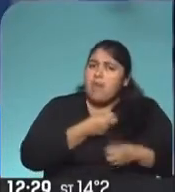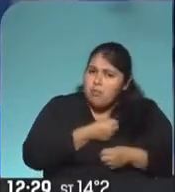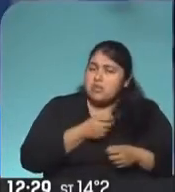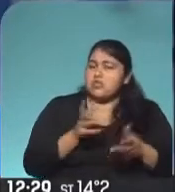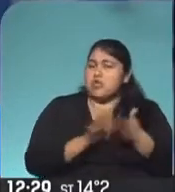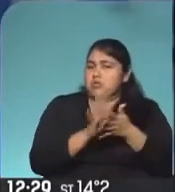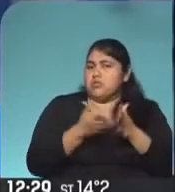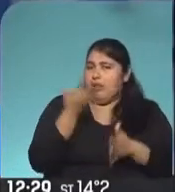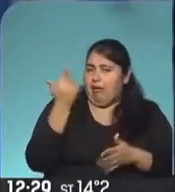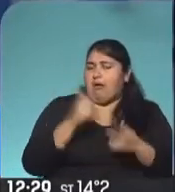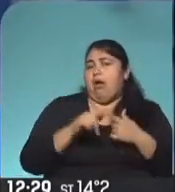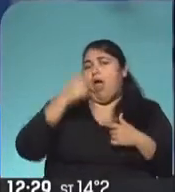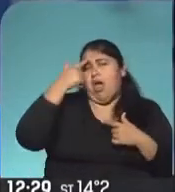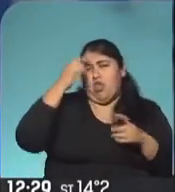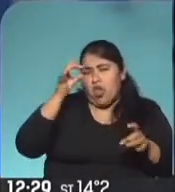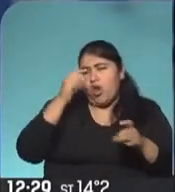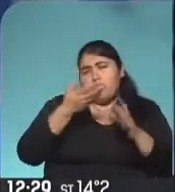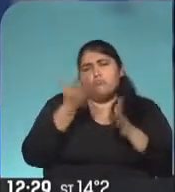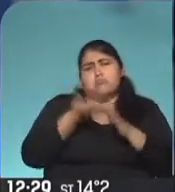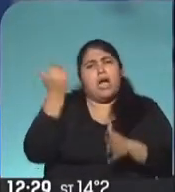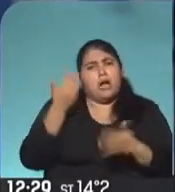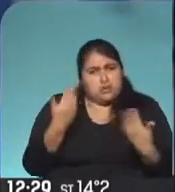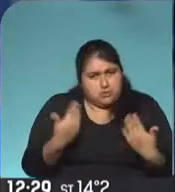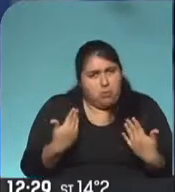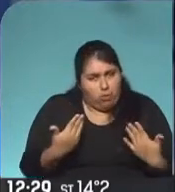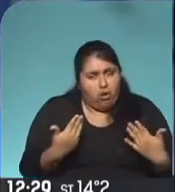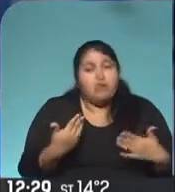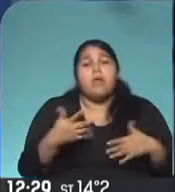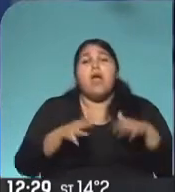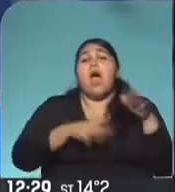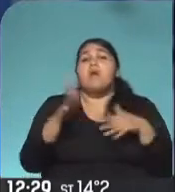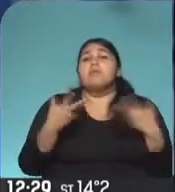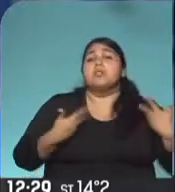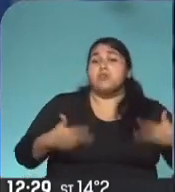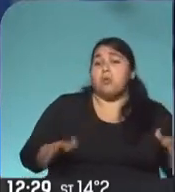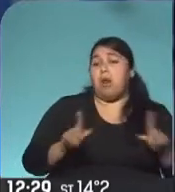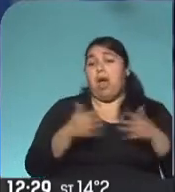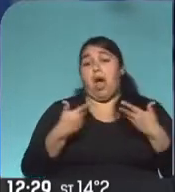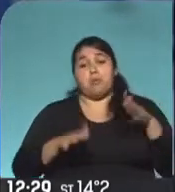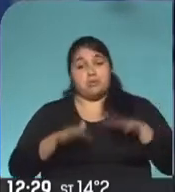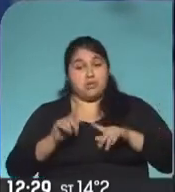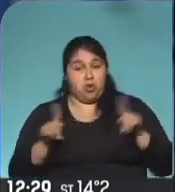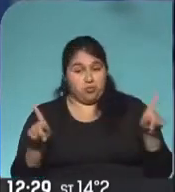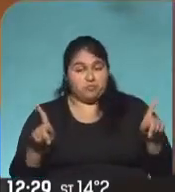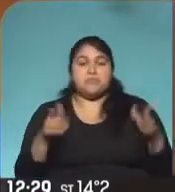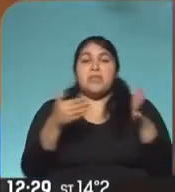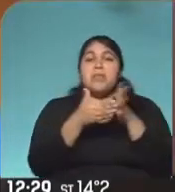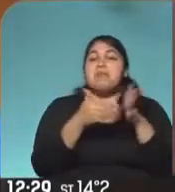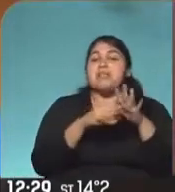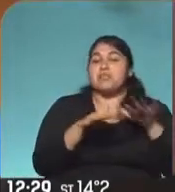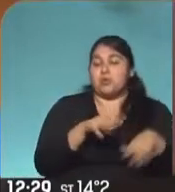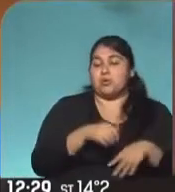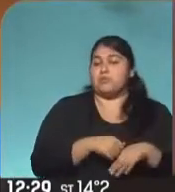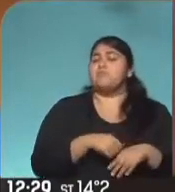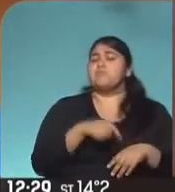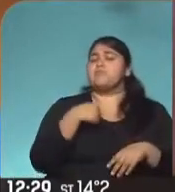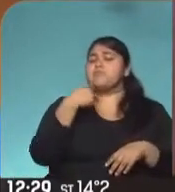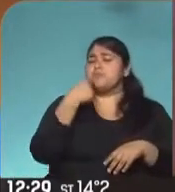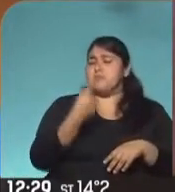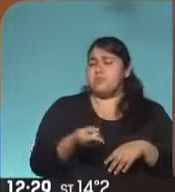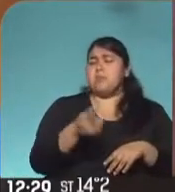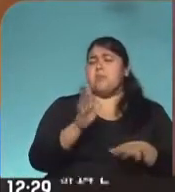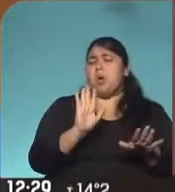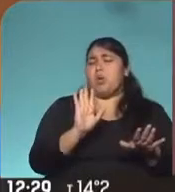migraña es una condición a veces que puede pasar la cronicidad y a veces no depende ante maría te hacía una pregunta si tenía que ver por a veces que es